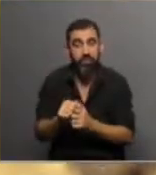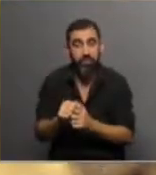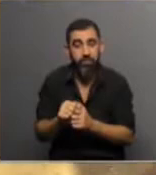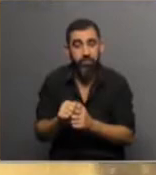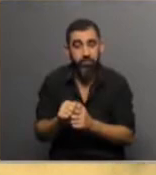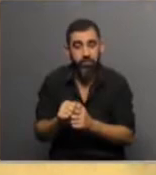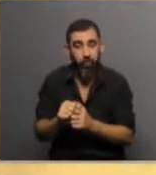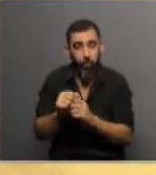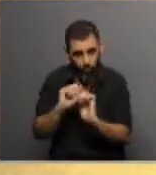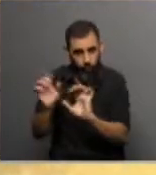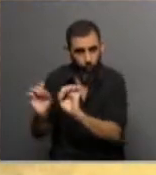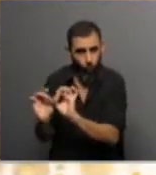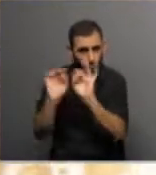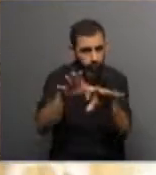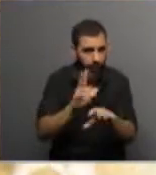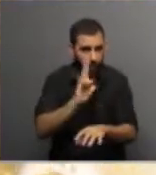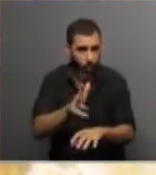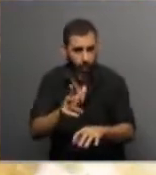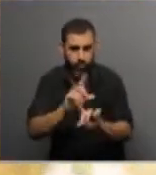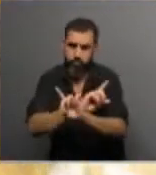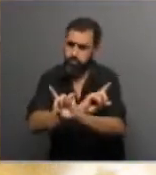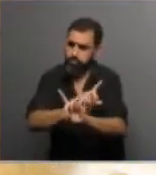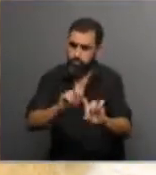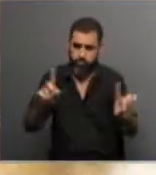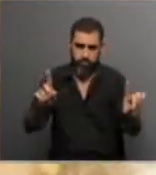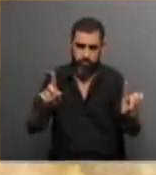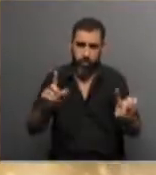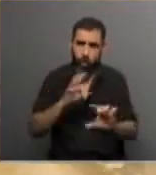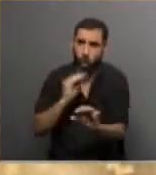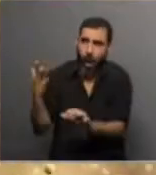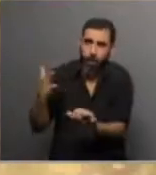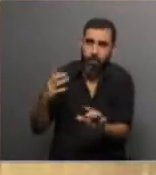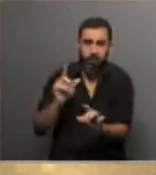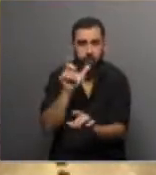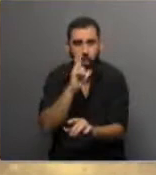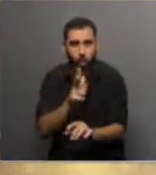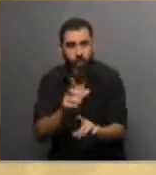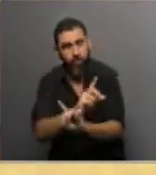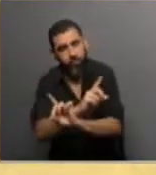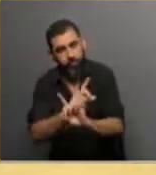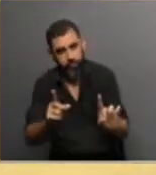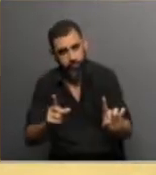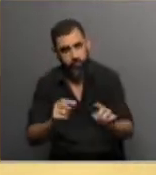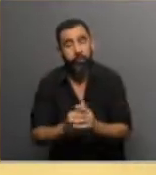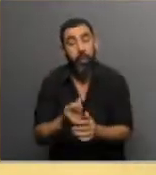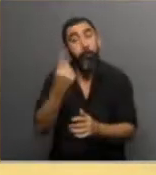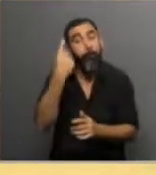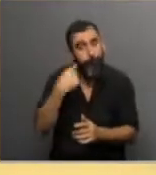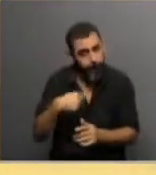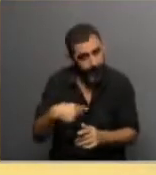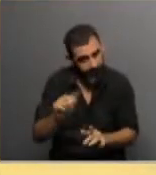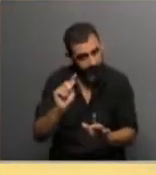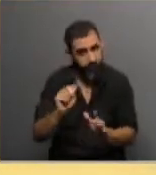que sea transmisible al humano necesariamente, no ni mucho menos, ¿no? Claro. Sin embargo, por eso hay